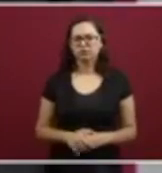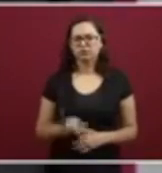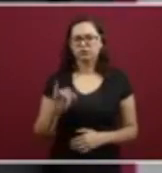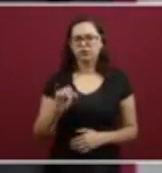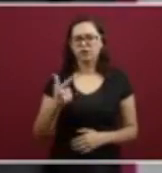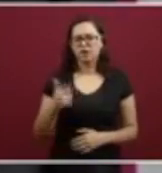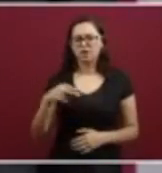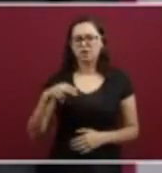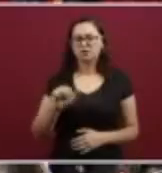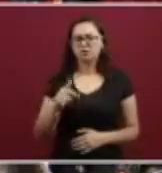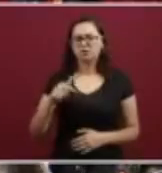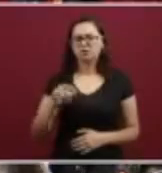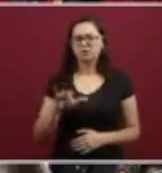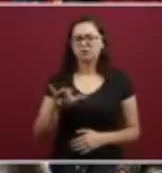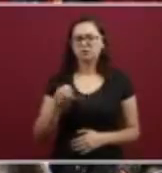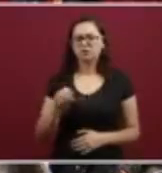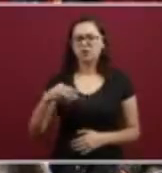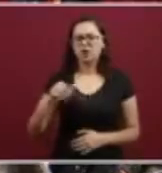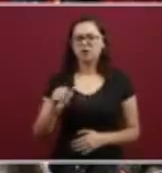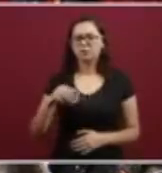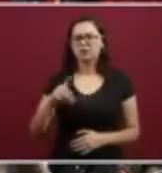Ignacio Amador Escoto.